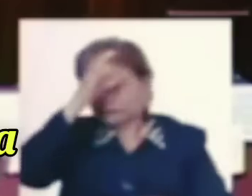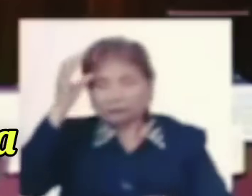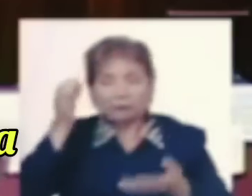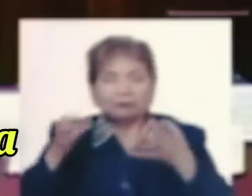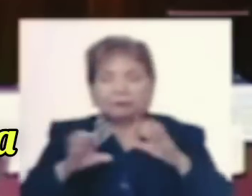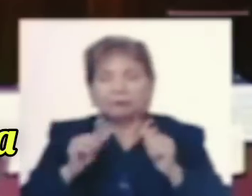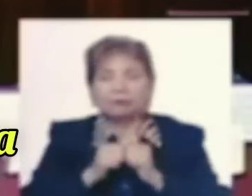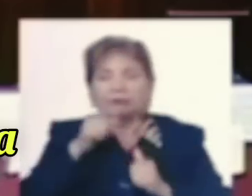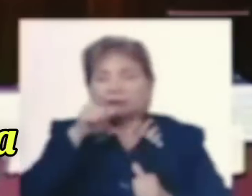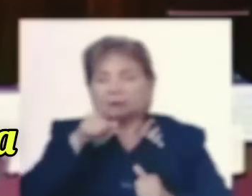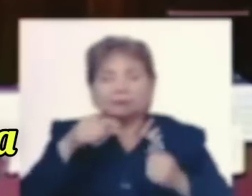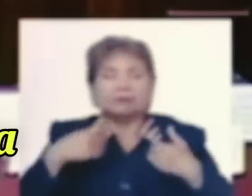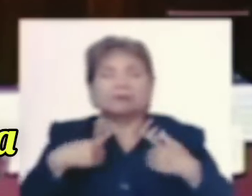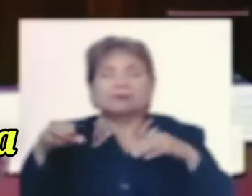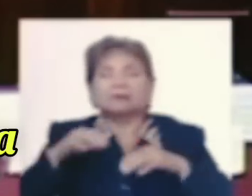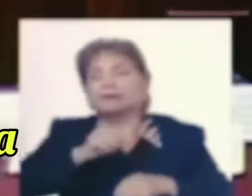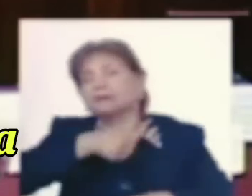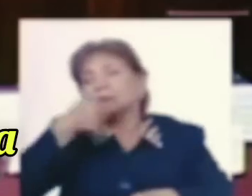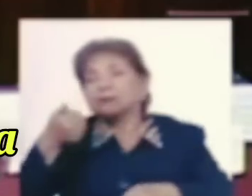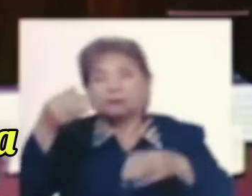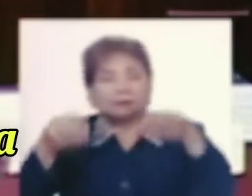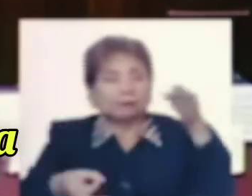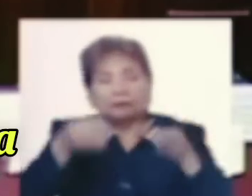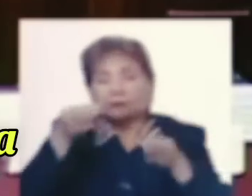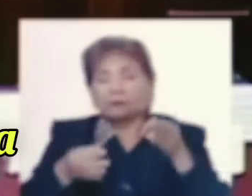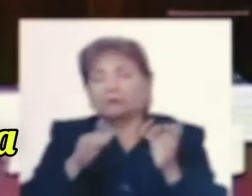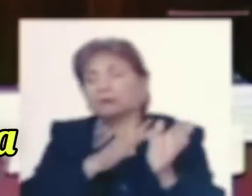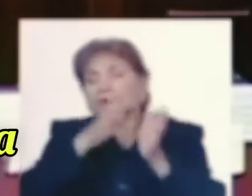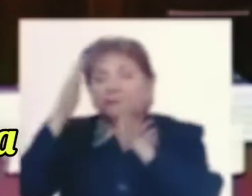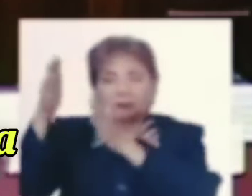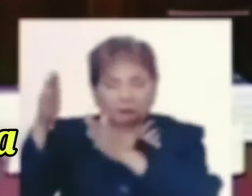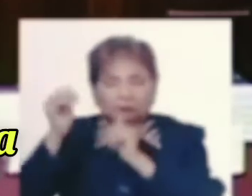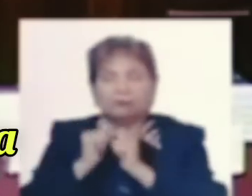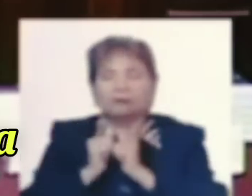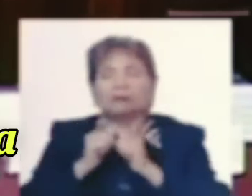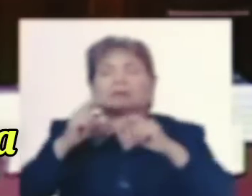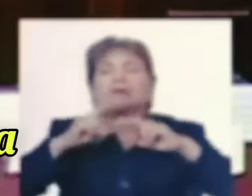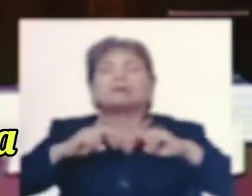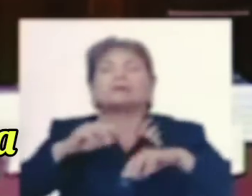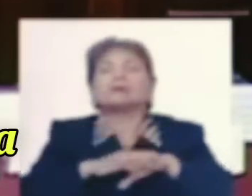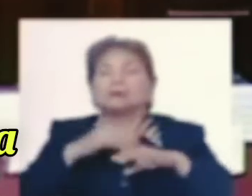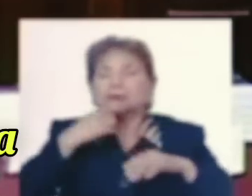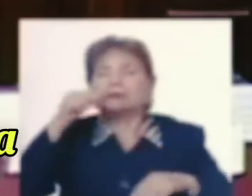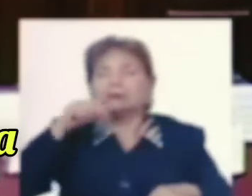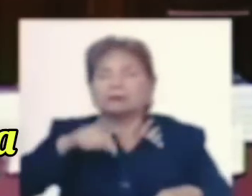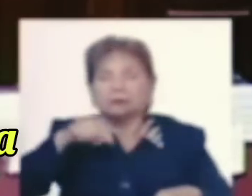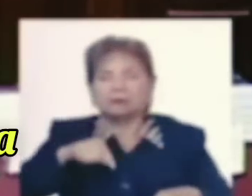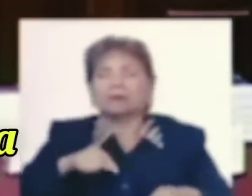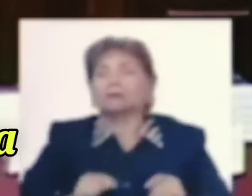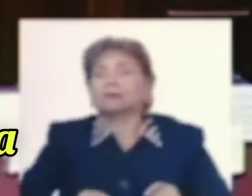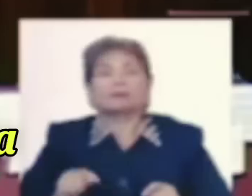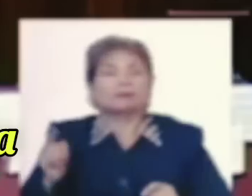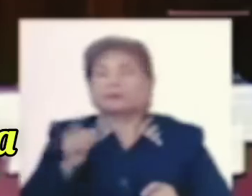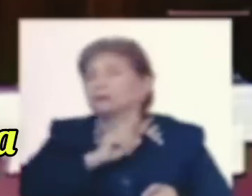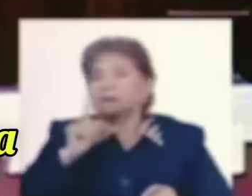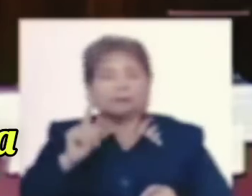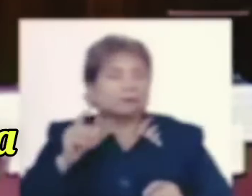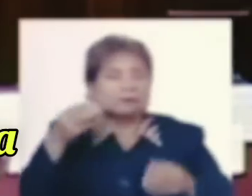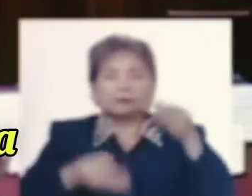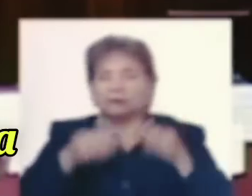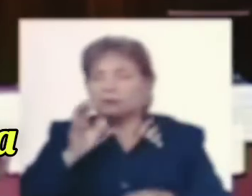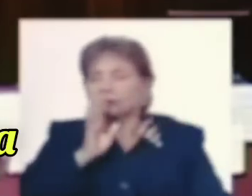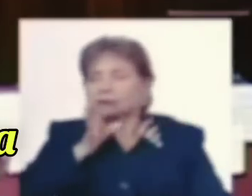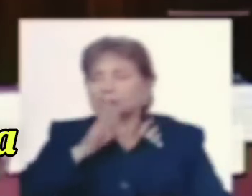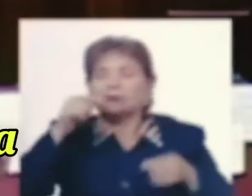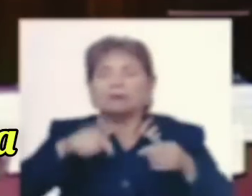quiere realizar. Eso usted lo va a tener que realizar en otra instancia, en otro proceso de investigación. Este, señor abogado, no es un juicio